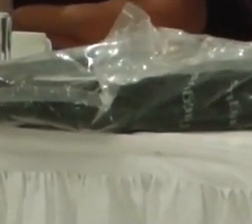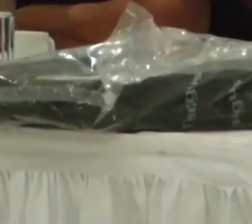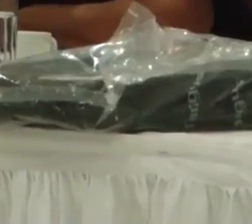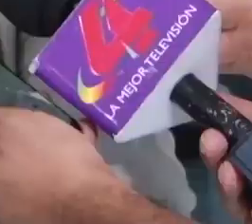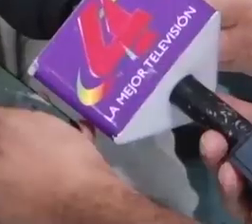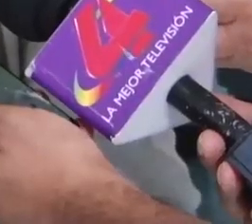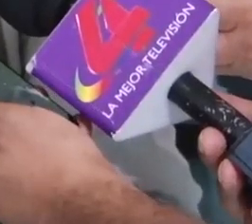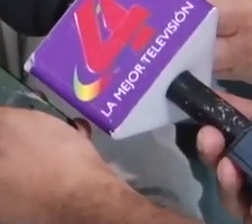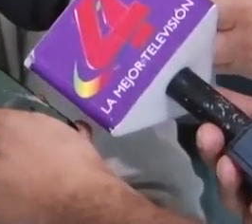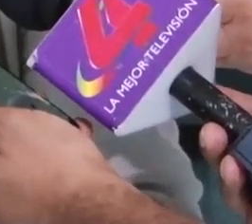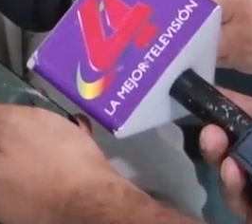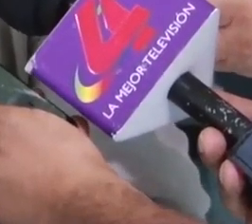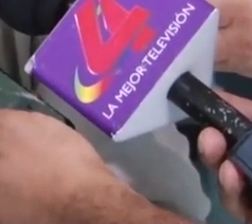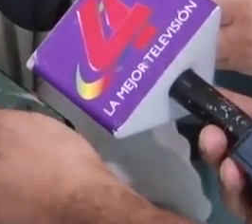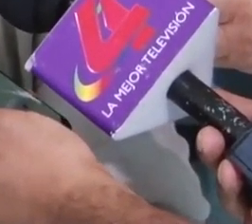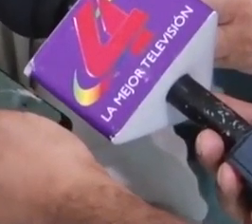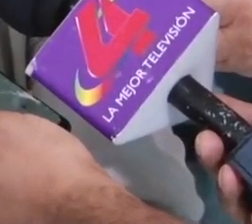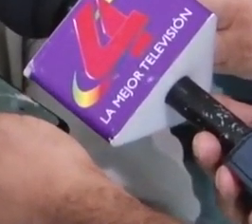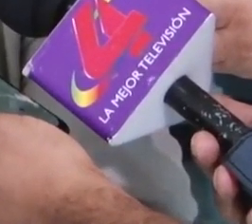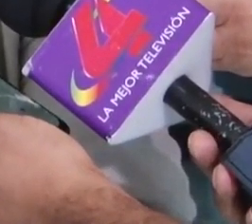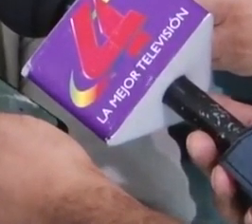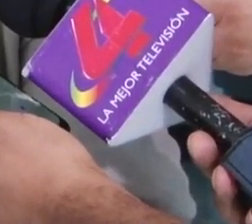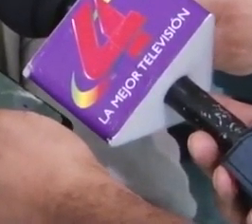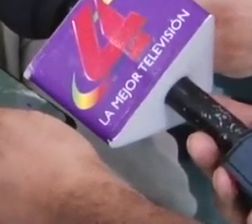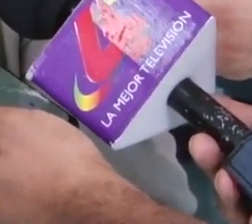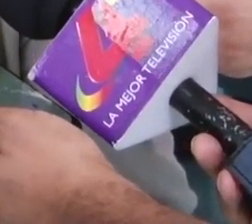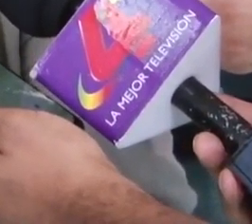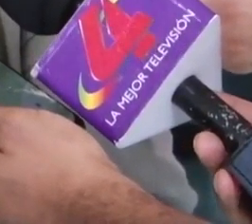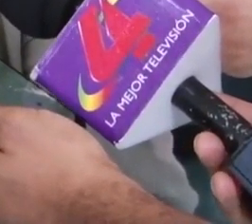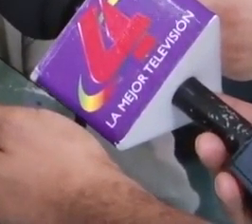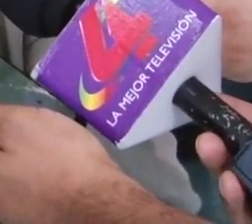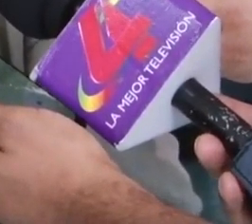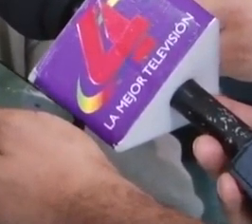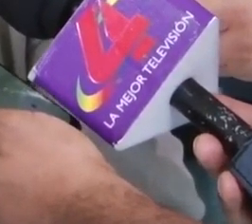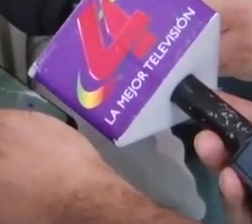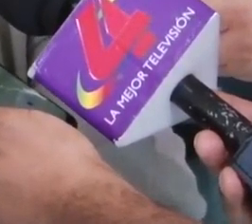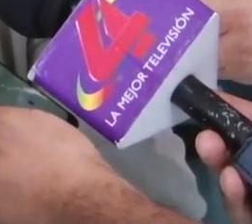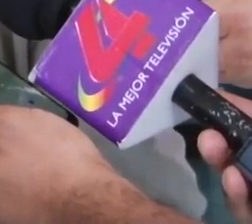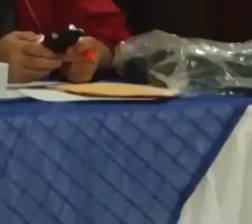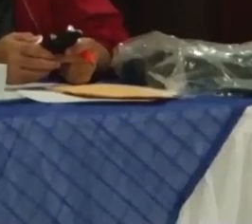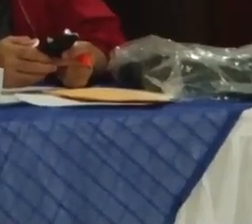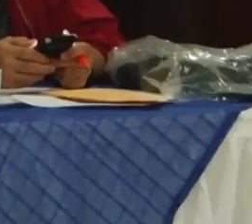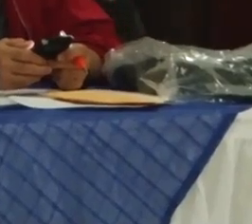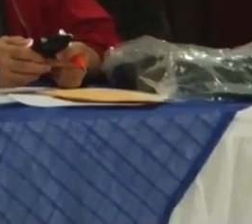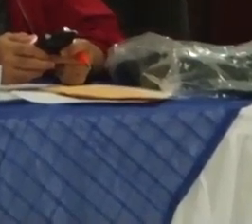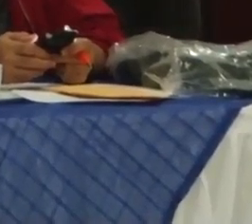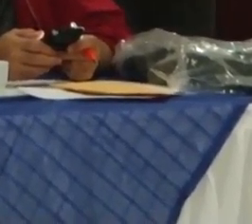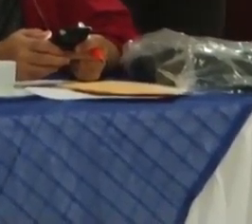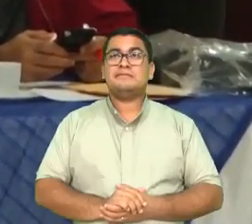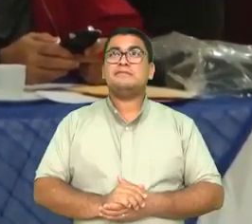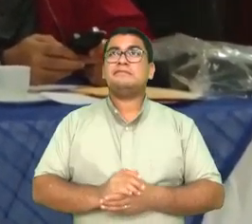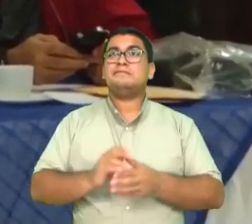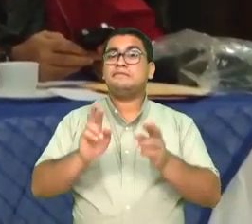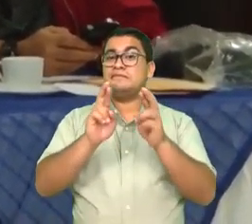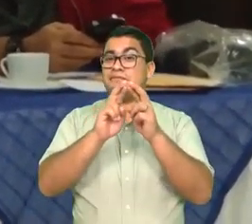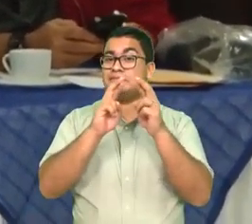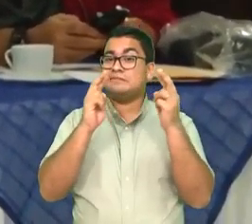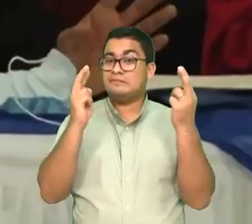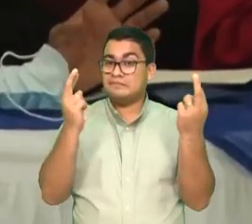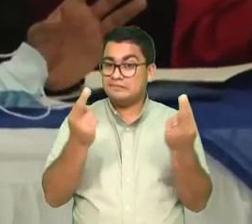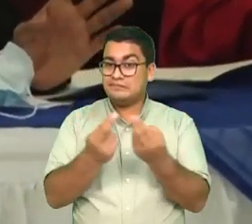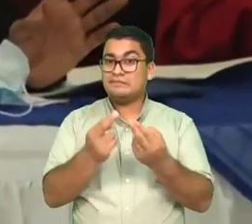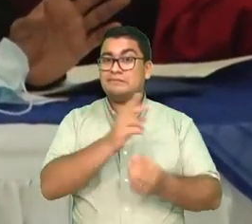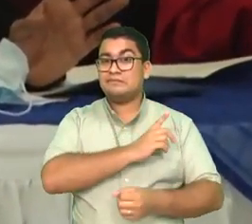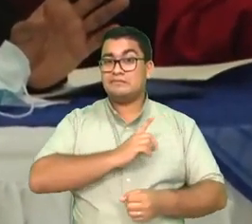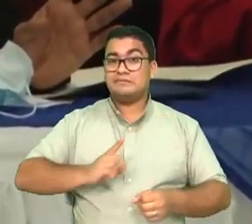una importante inversión para infraestructura, lo mismo que para formación docente. Durante la sesión, los legisladores